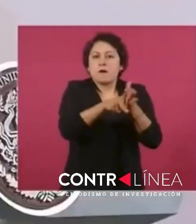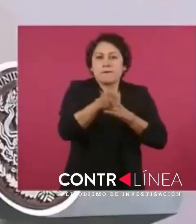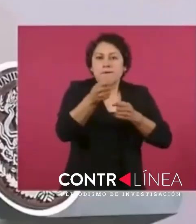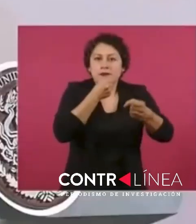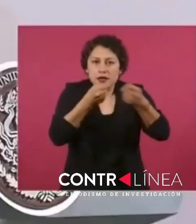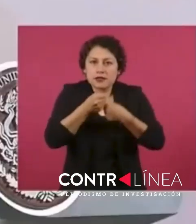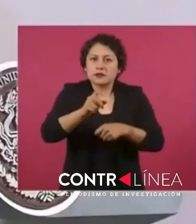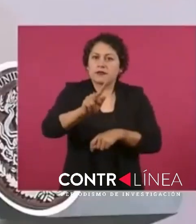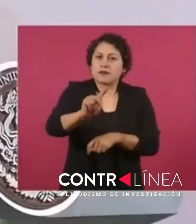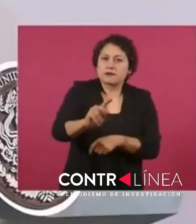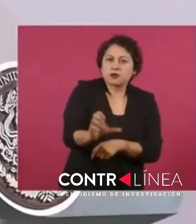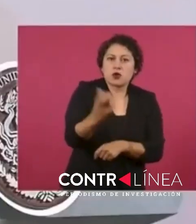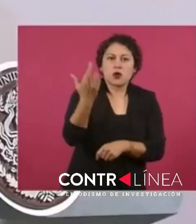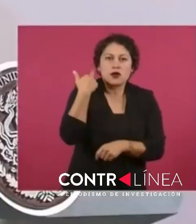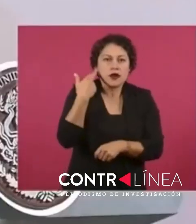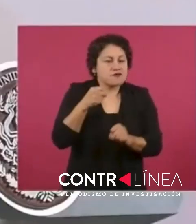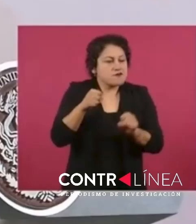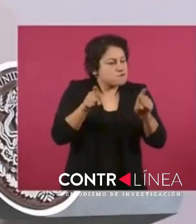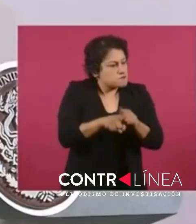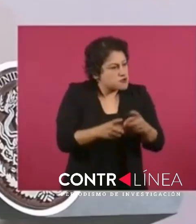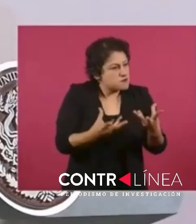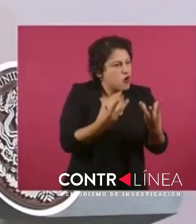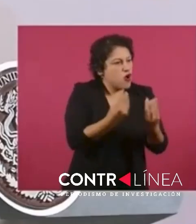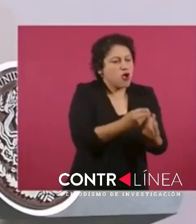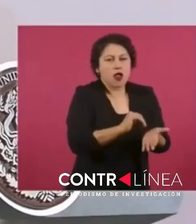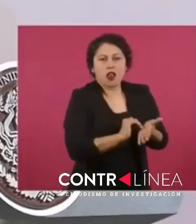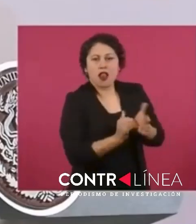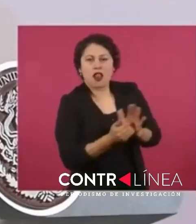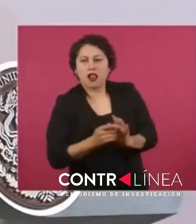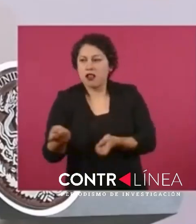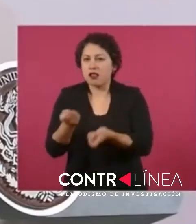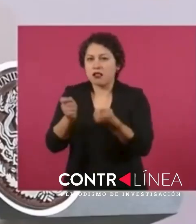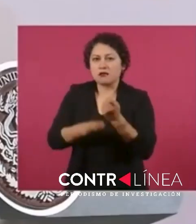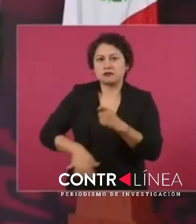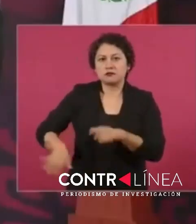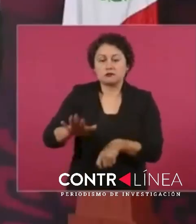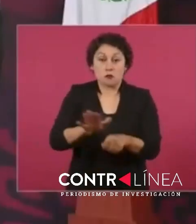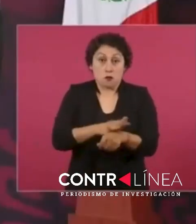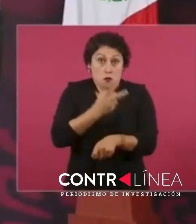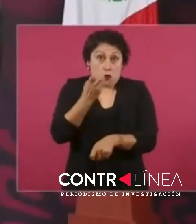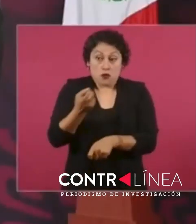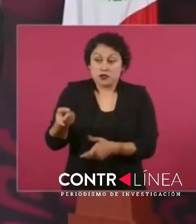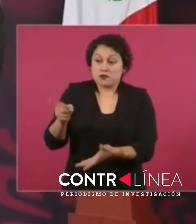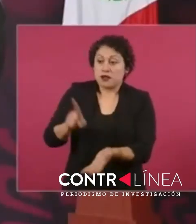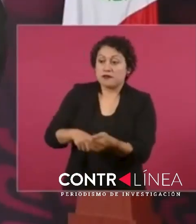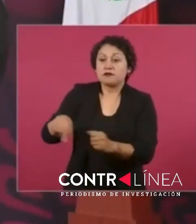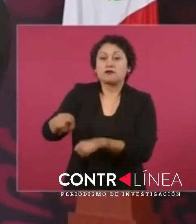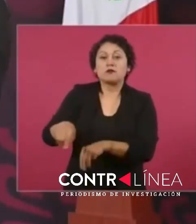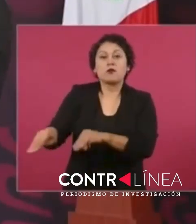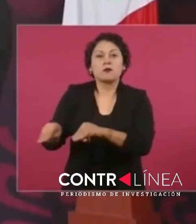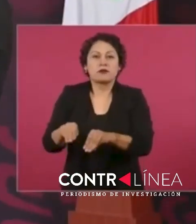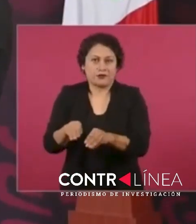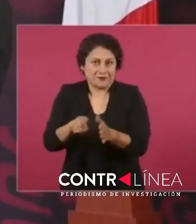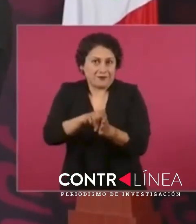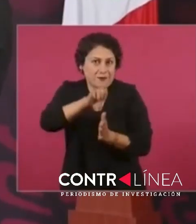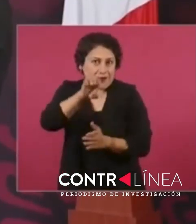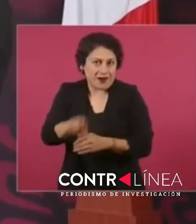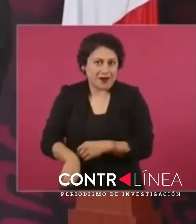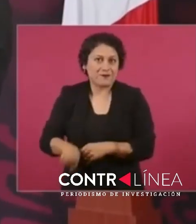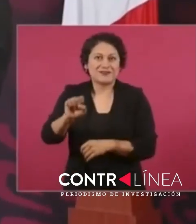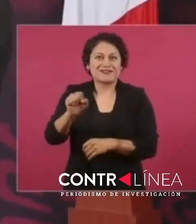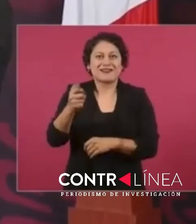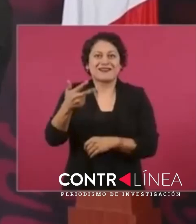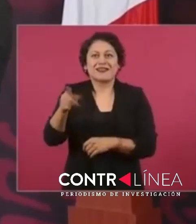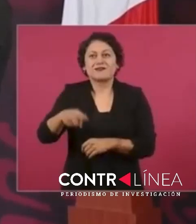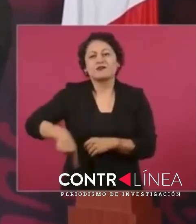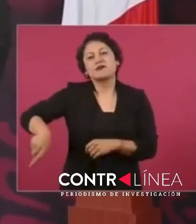de la televisión y de la radio. Por eso muchos movimientos, particularmente el movimiento estudiantil del 68, lanzaba esa